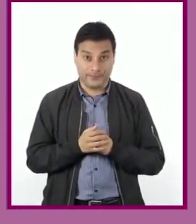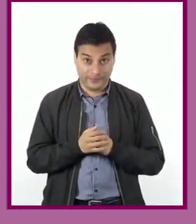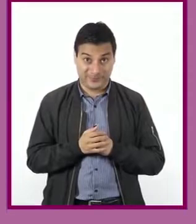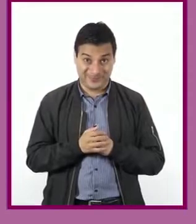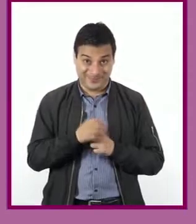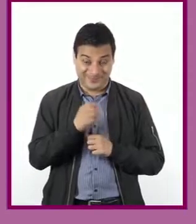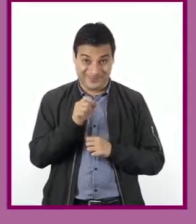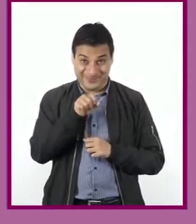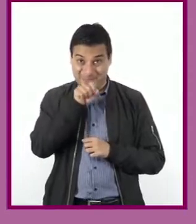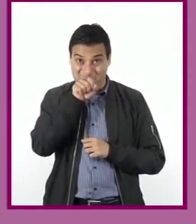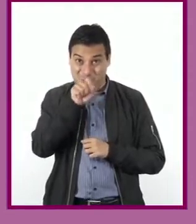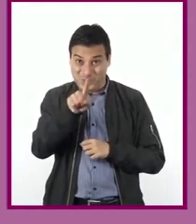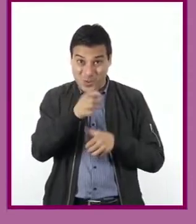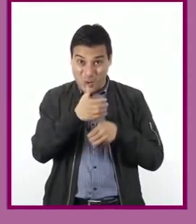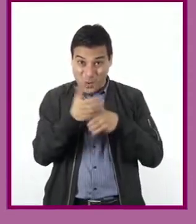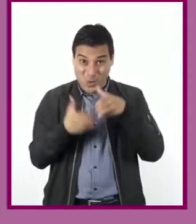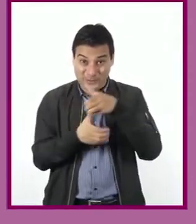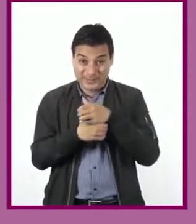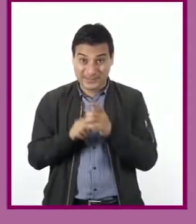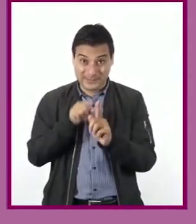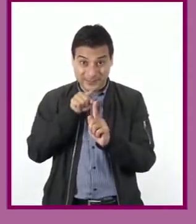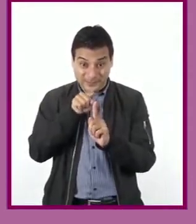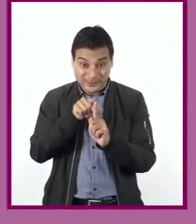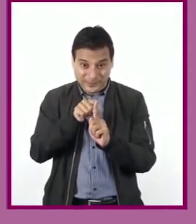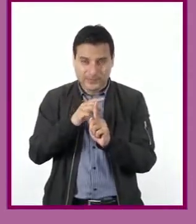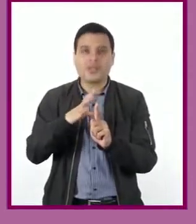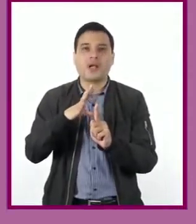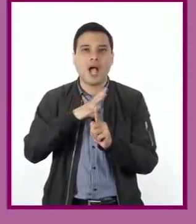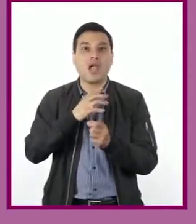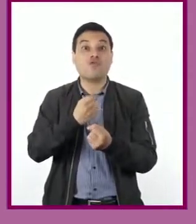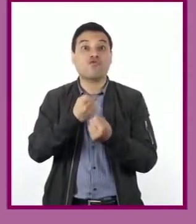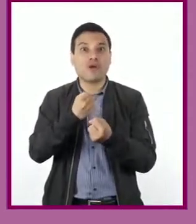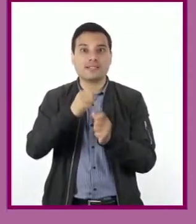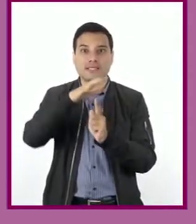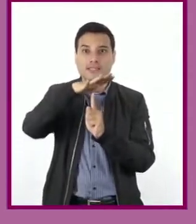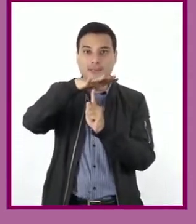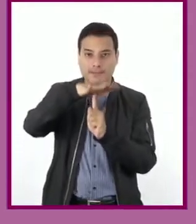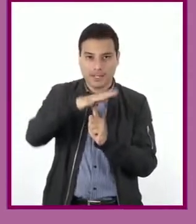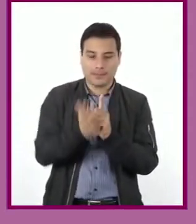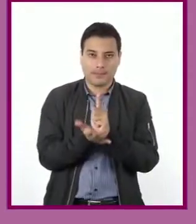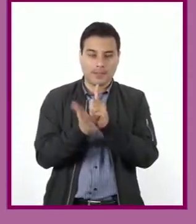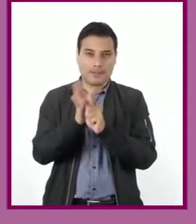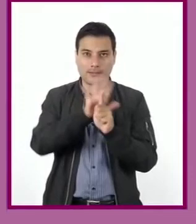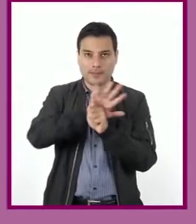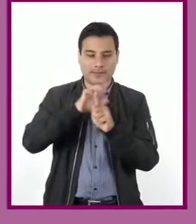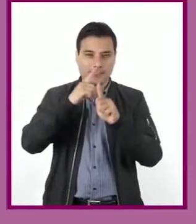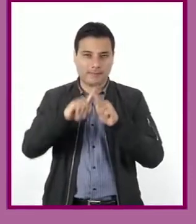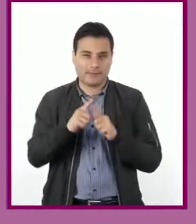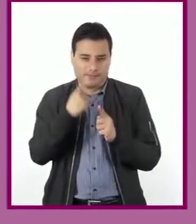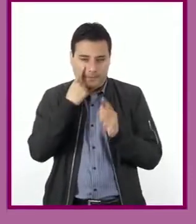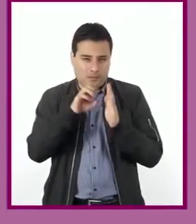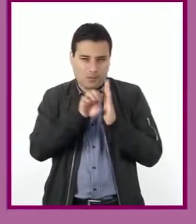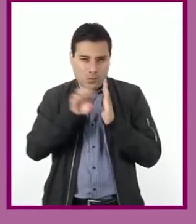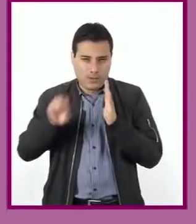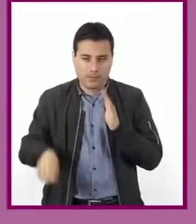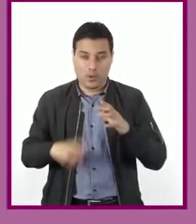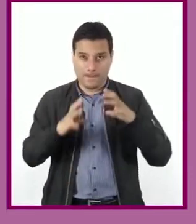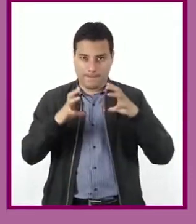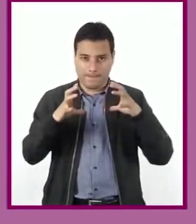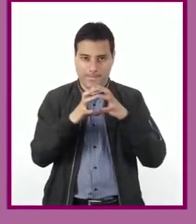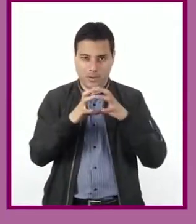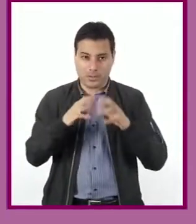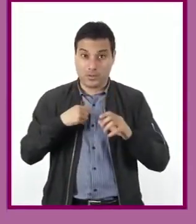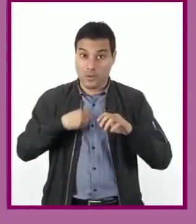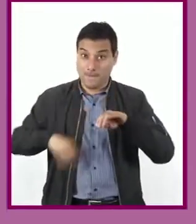mismo objeto se pueden ejercer varias fuerzas al mismo tiempo, como sucede al patear una pelota. En este